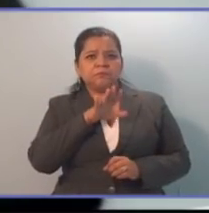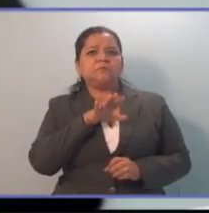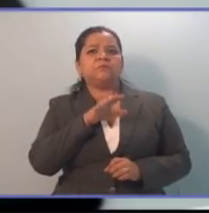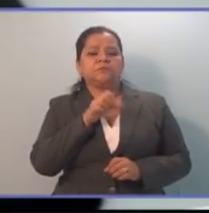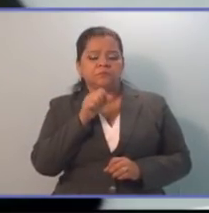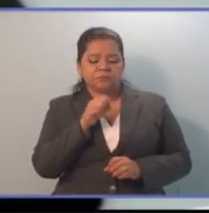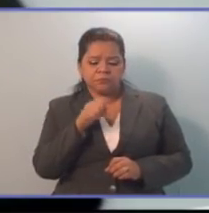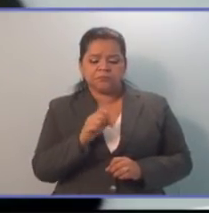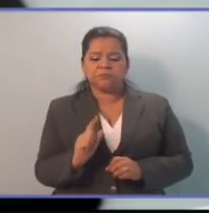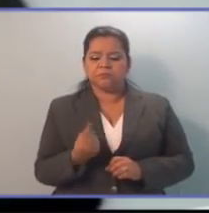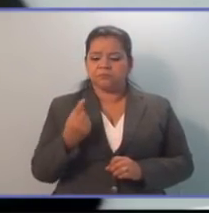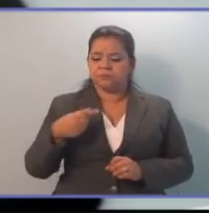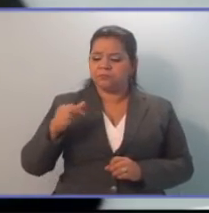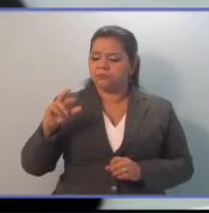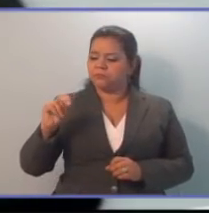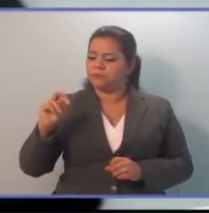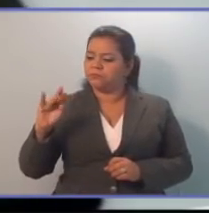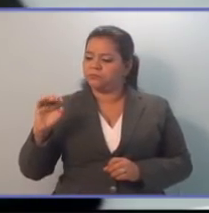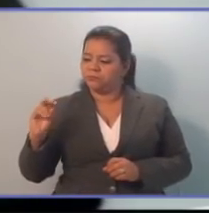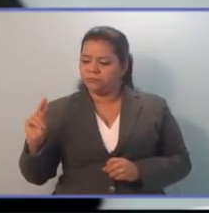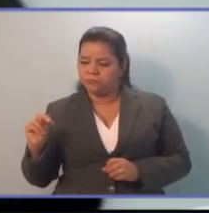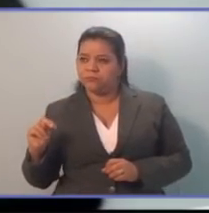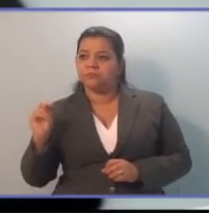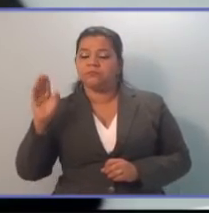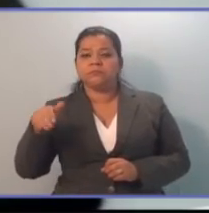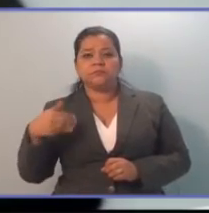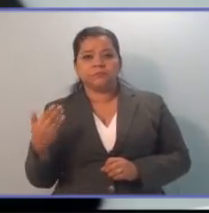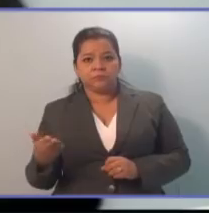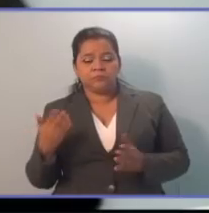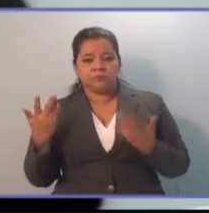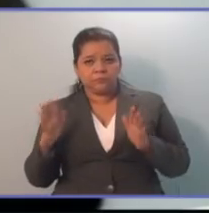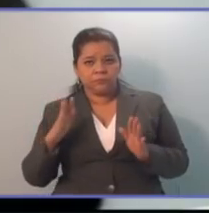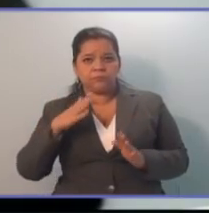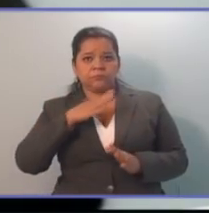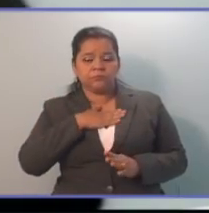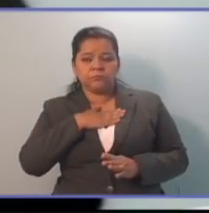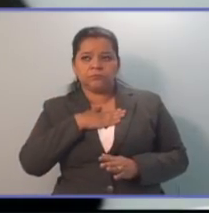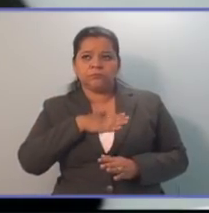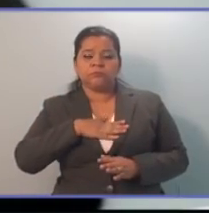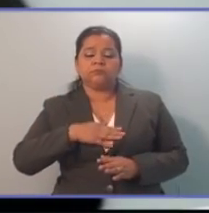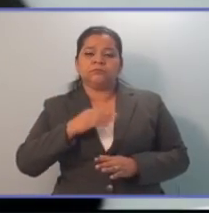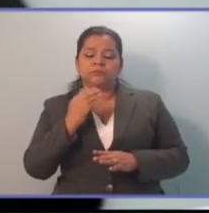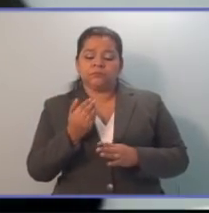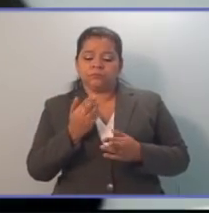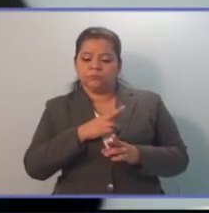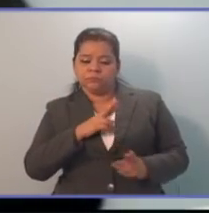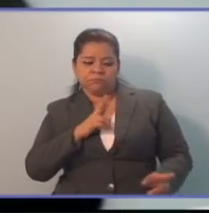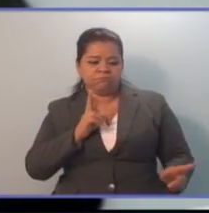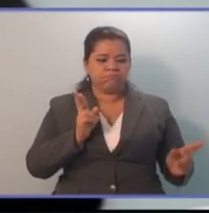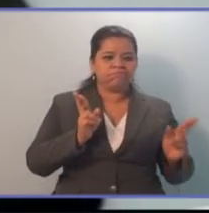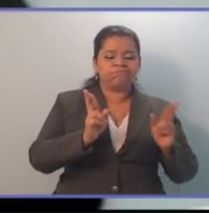primera generación, aquellos que surgen después de la Revolución Francesa,